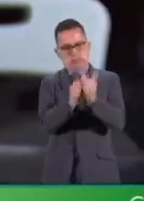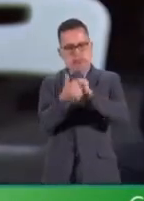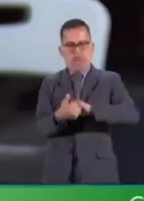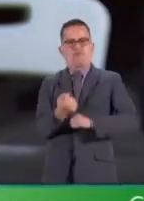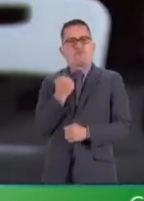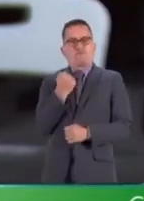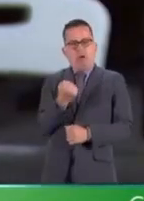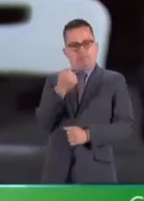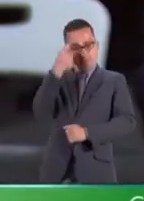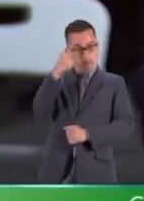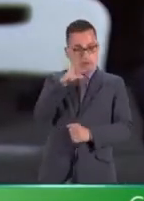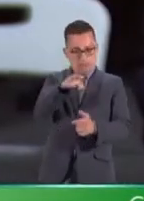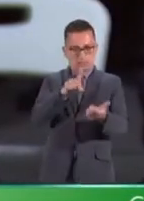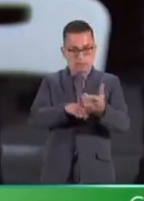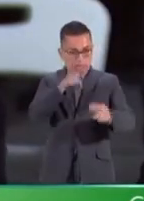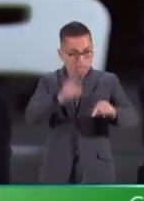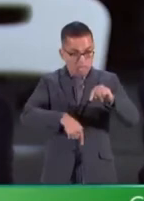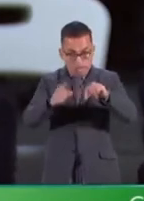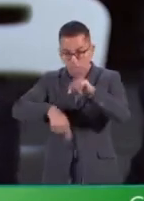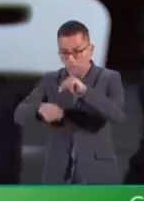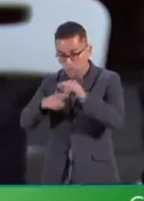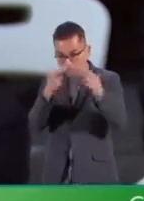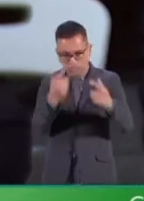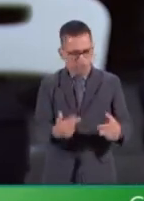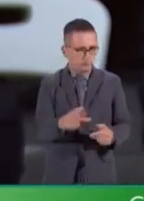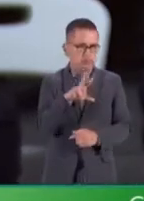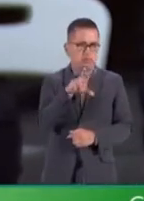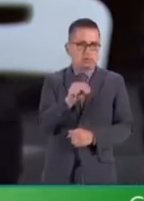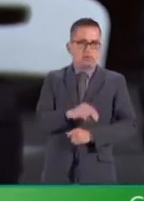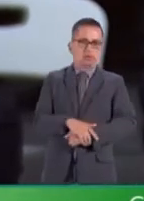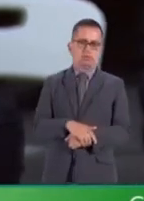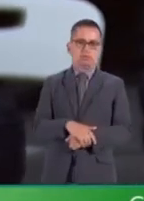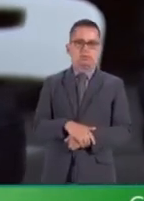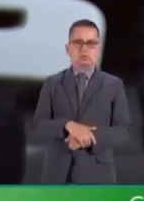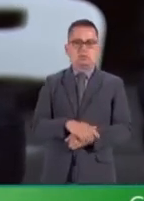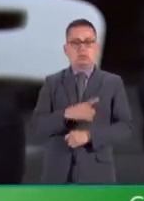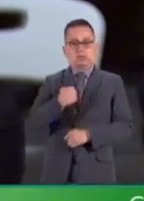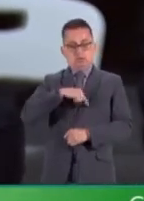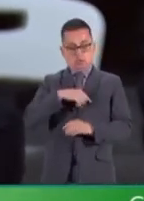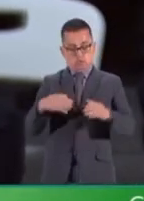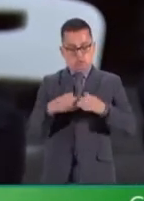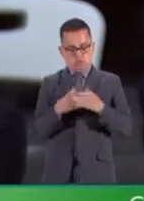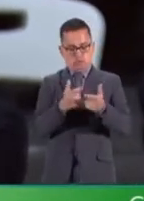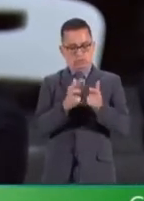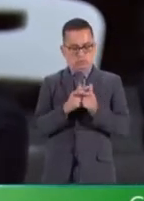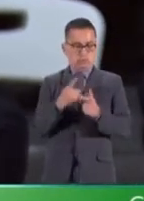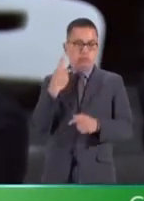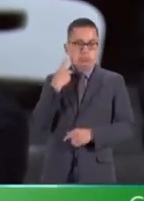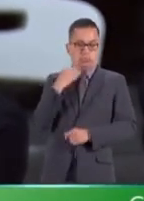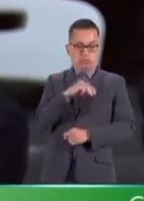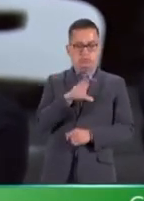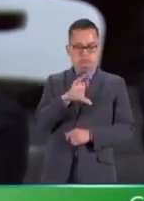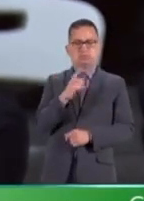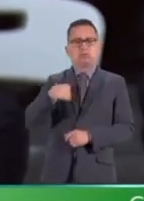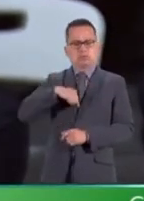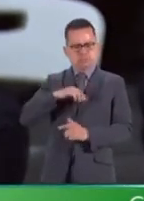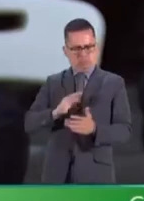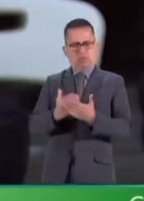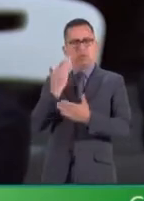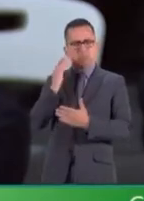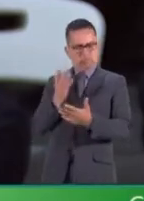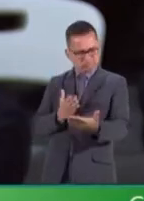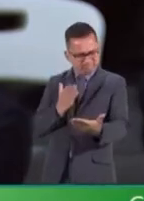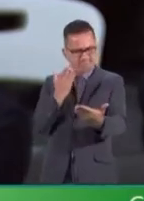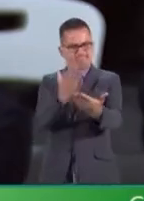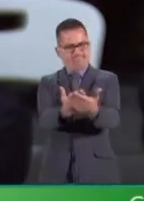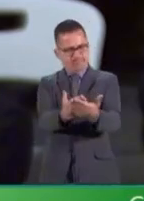a desmantelarlo. De hecho, Movimiento Ciudadano ya propuso una reforma del sistema de